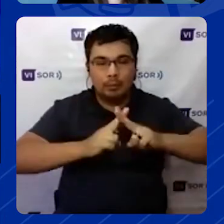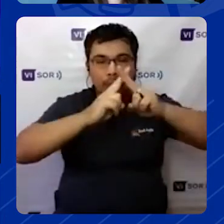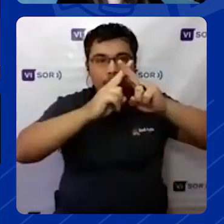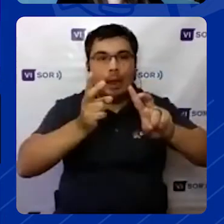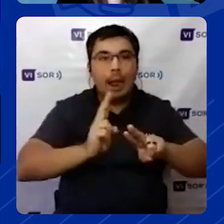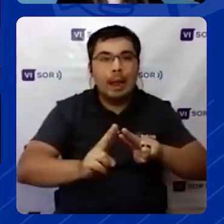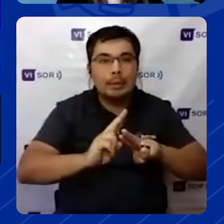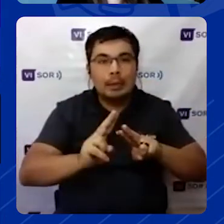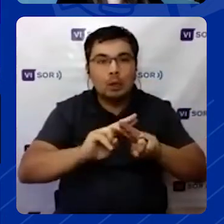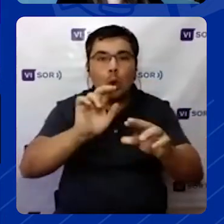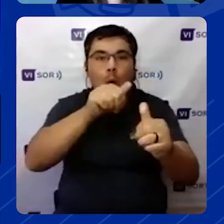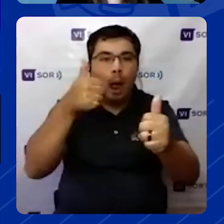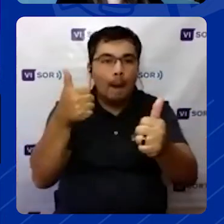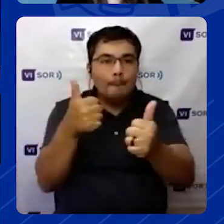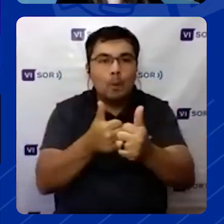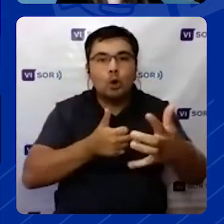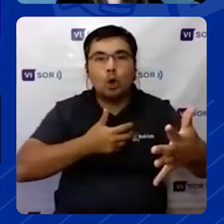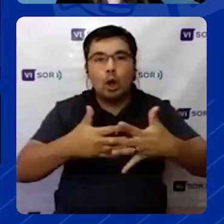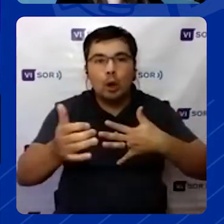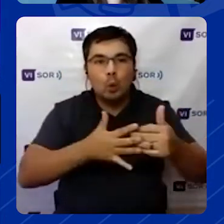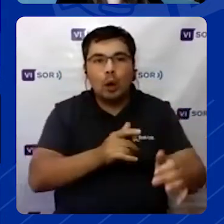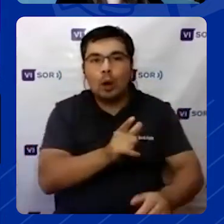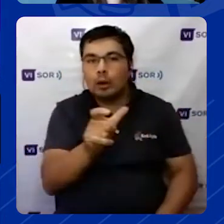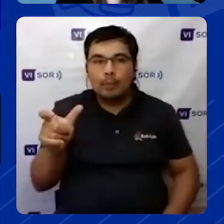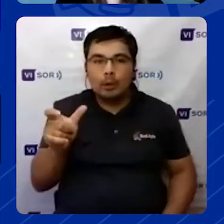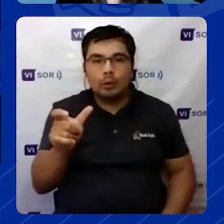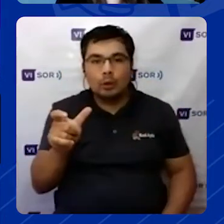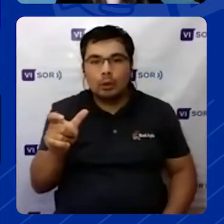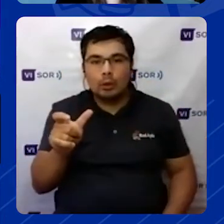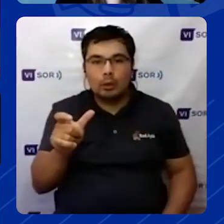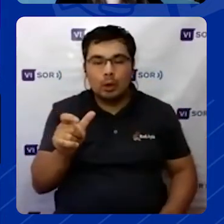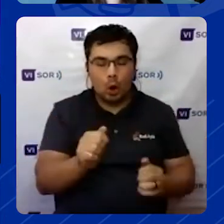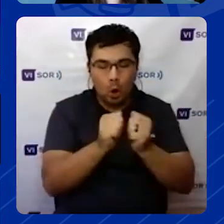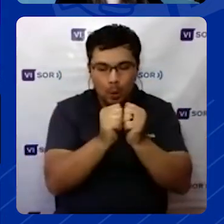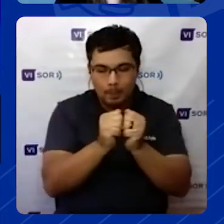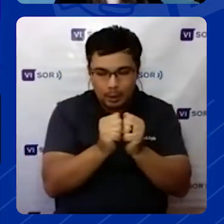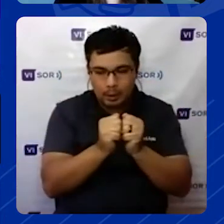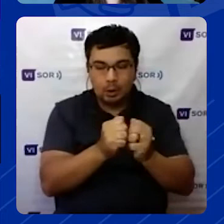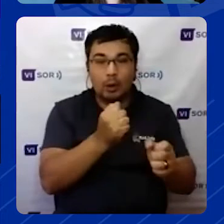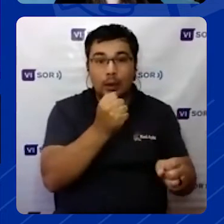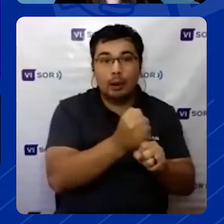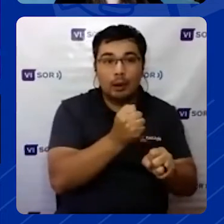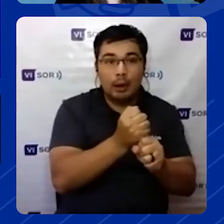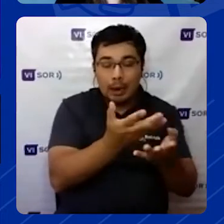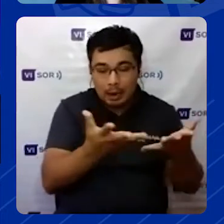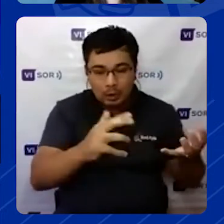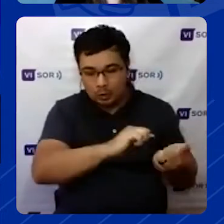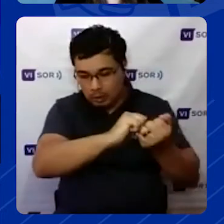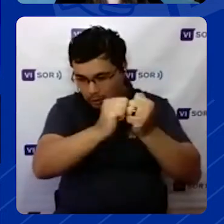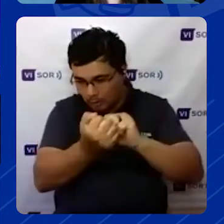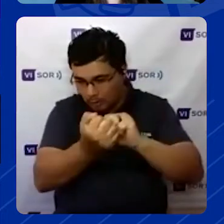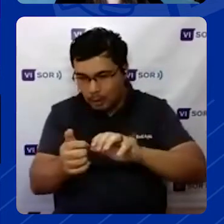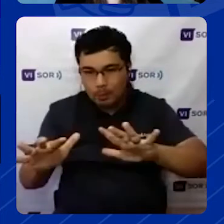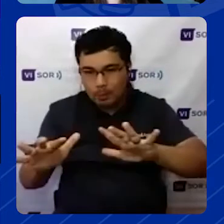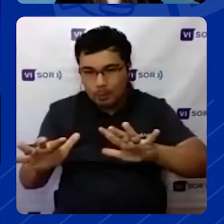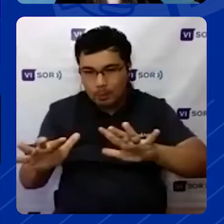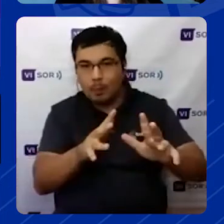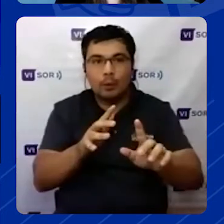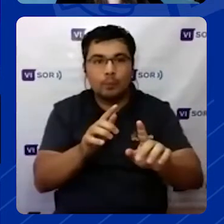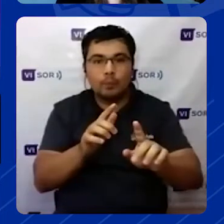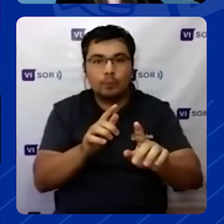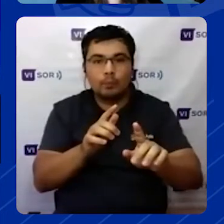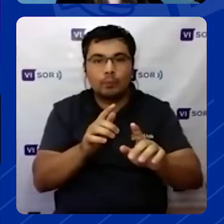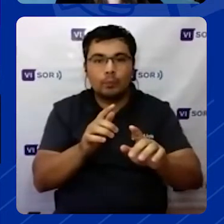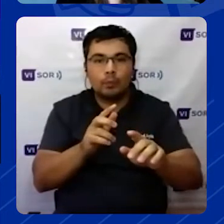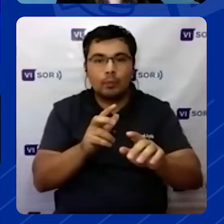naturales. Es decir, que los propios compañeros y compañeras de trabajo se conviertan al final en ciertos referentes para que la inclusión sea